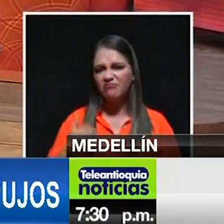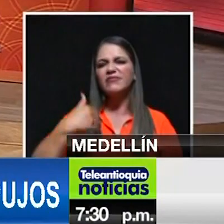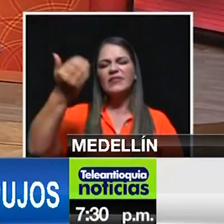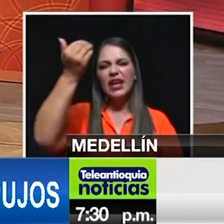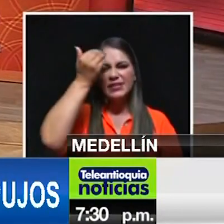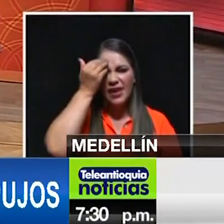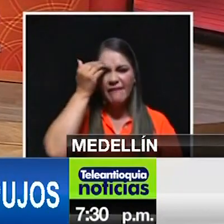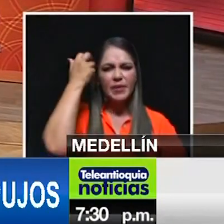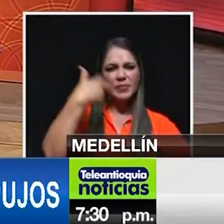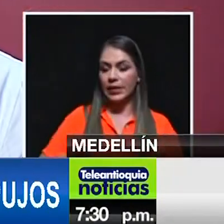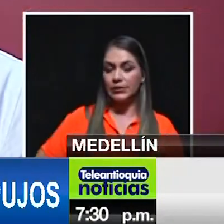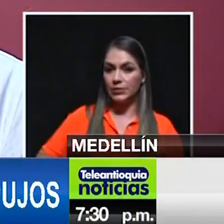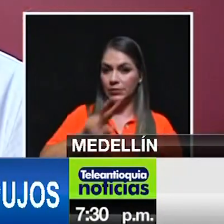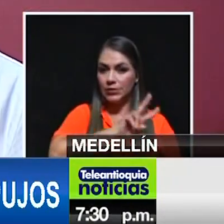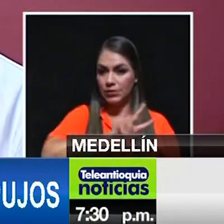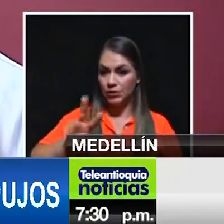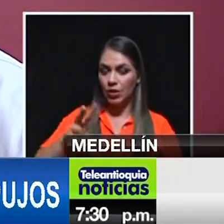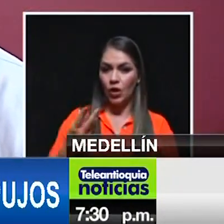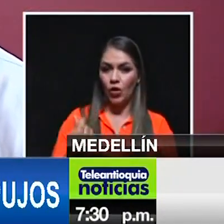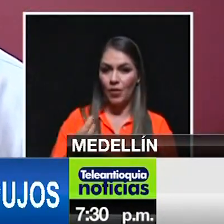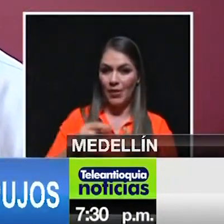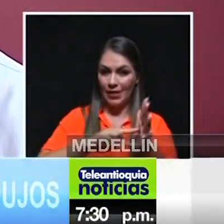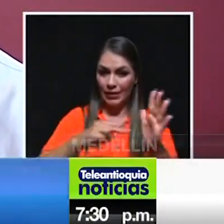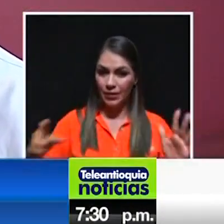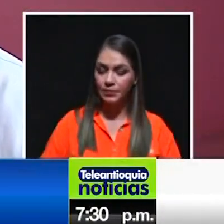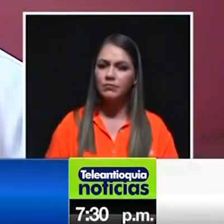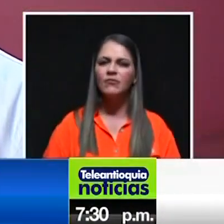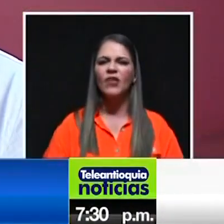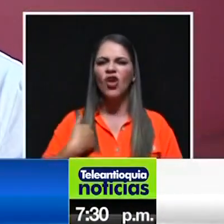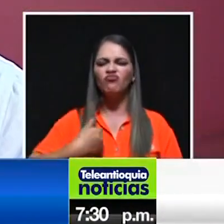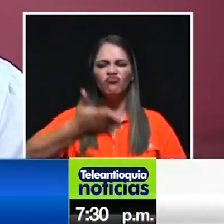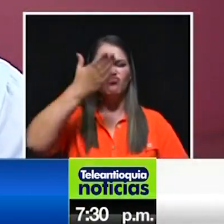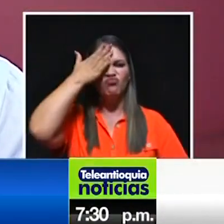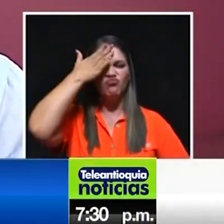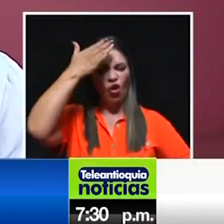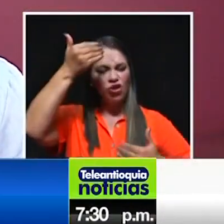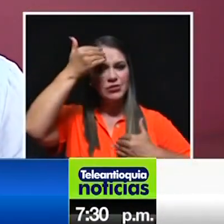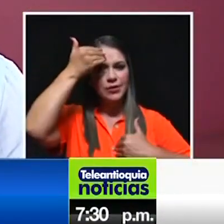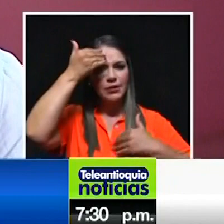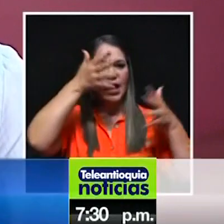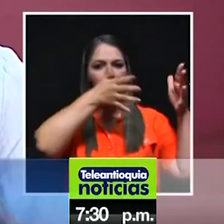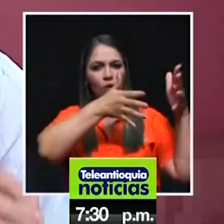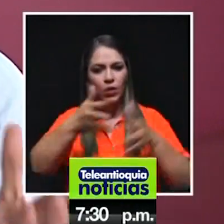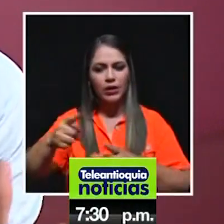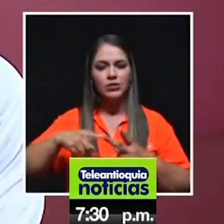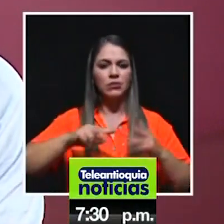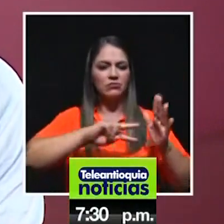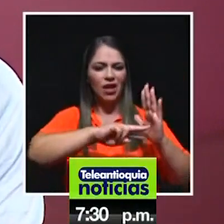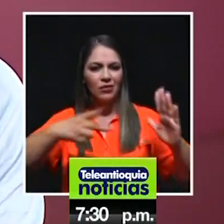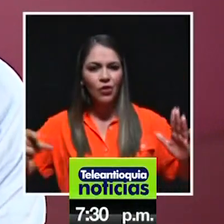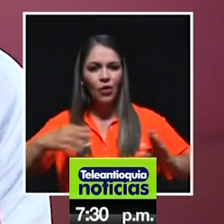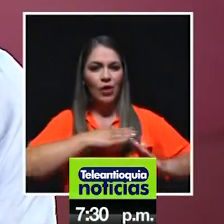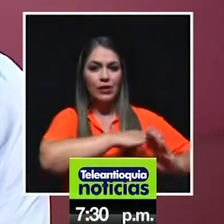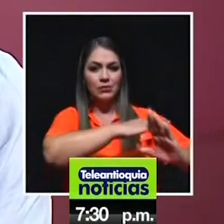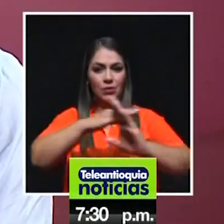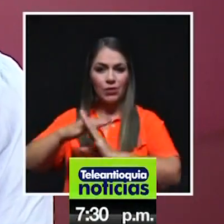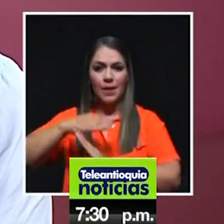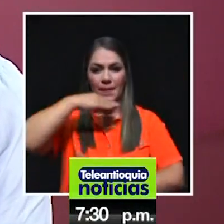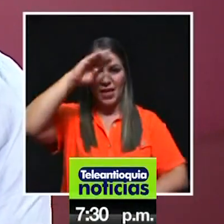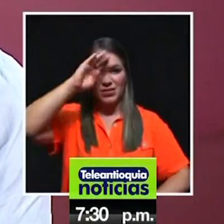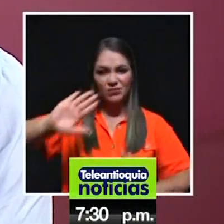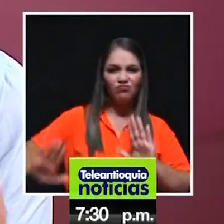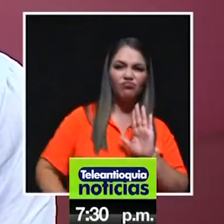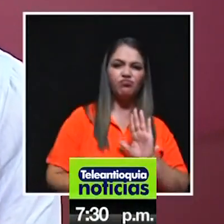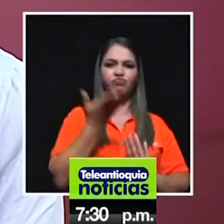sé de las soluciones estoy convencido de que con educación con tecnología con seguridad podemos sacar a medellín adelante sí estoy convencido